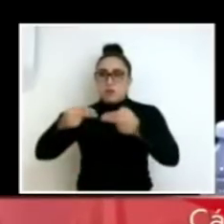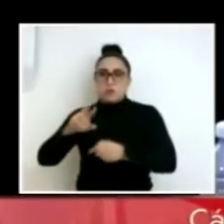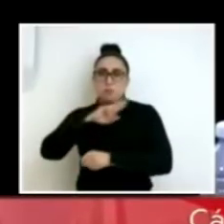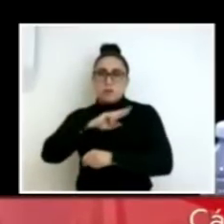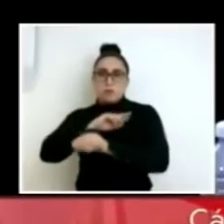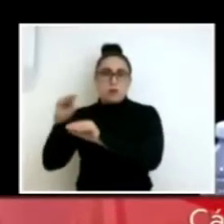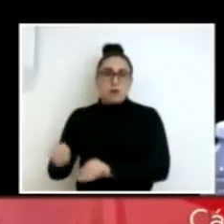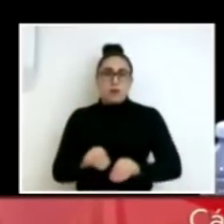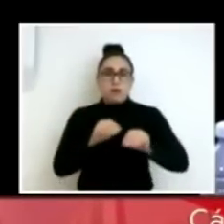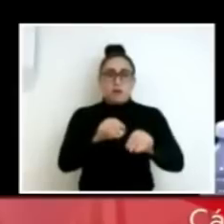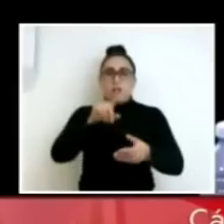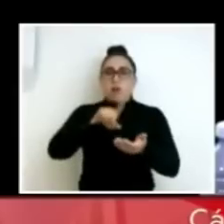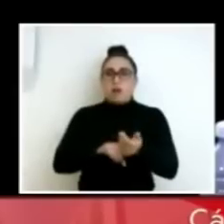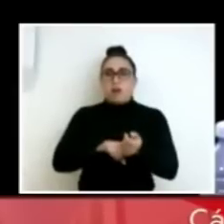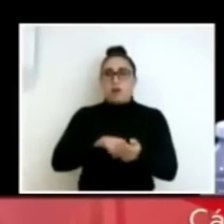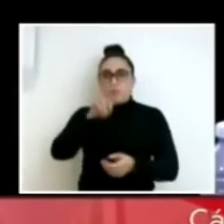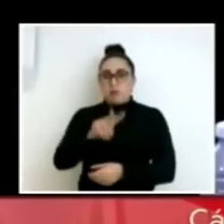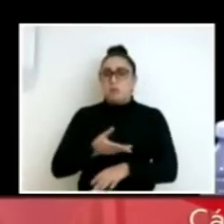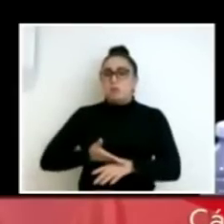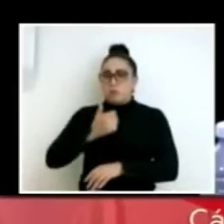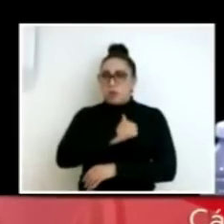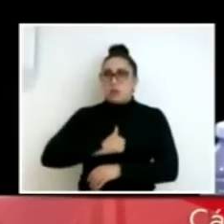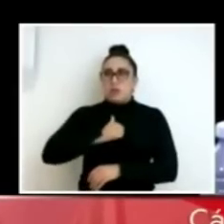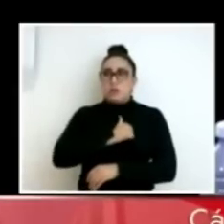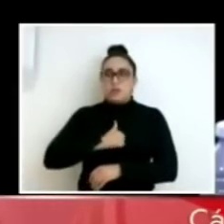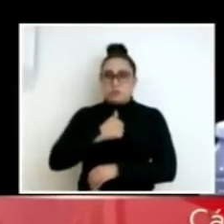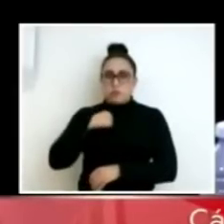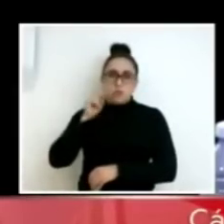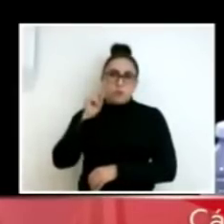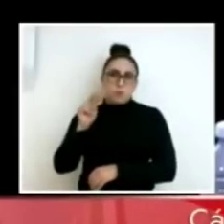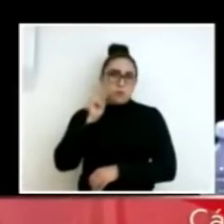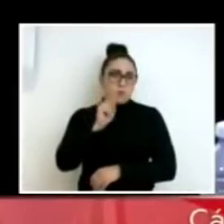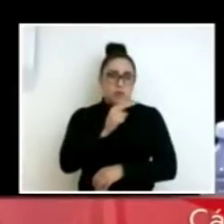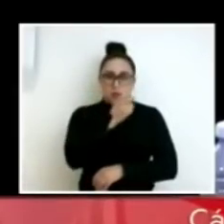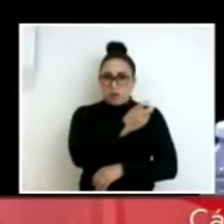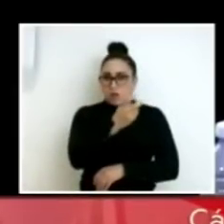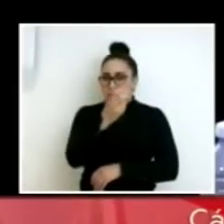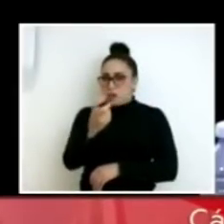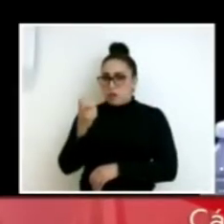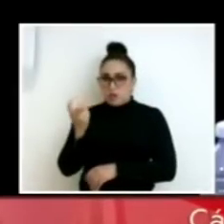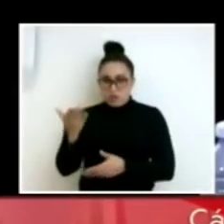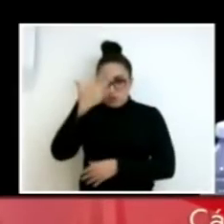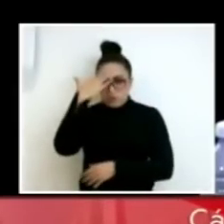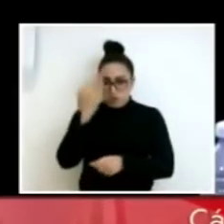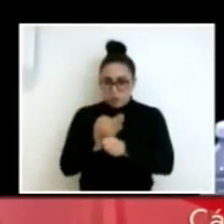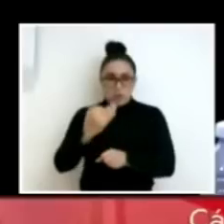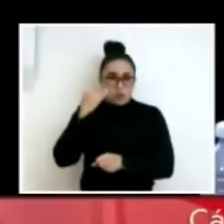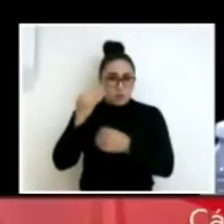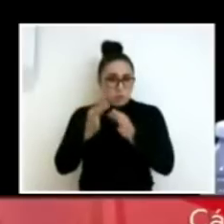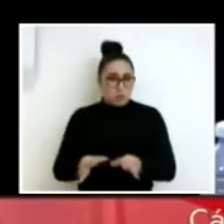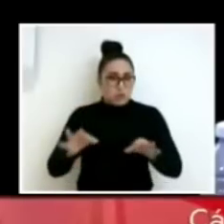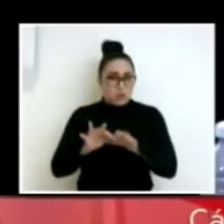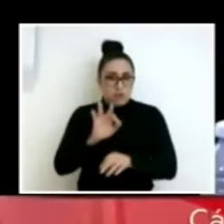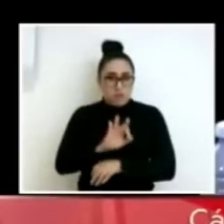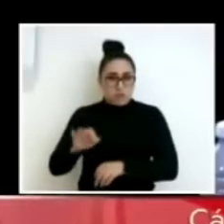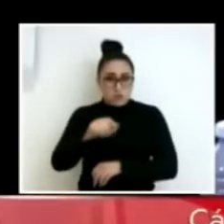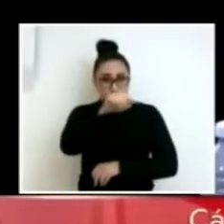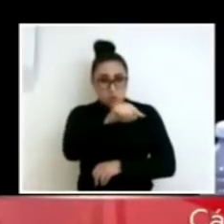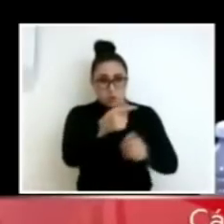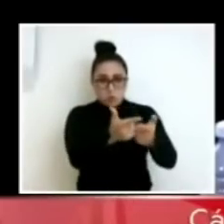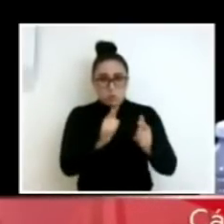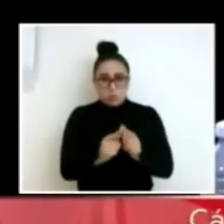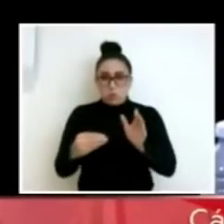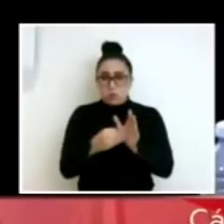cúpula, para unos cuantos, y qué lamentable, qué triste y qué vergonzoso que a pesar del momento histórico que vivimos, ustedes sigan representando